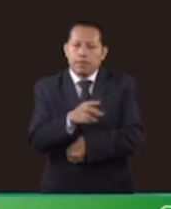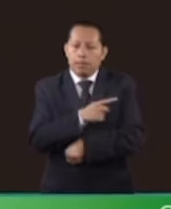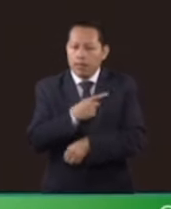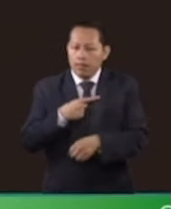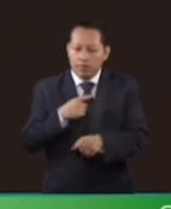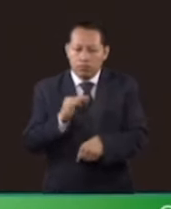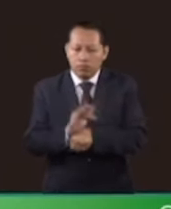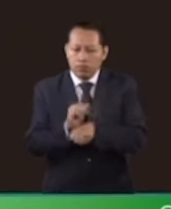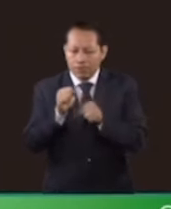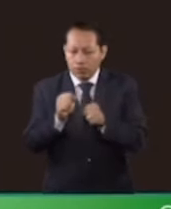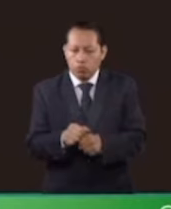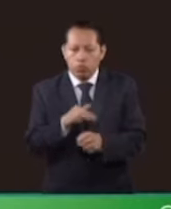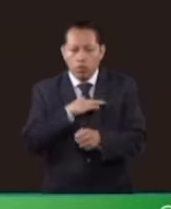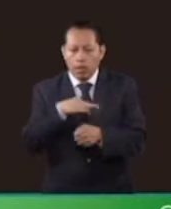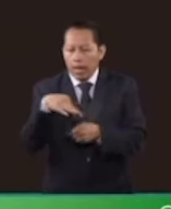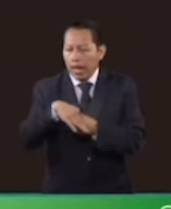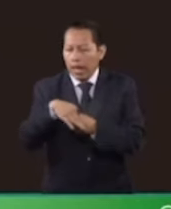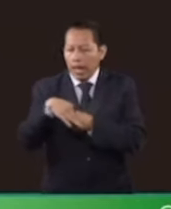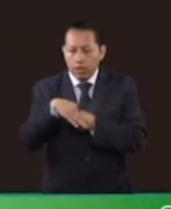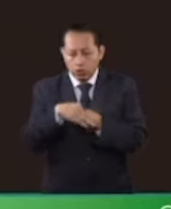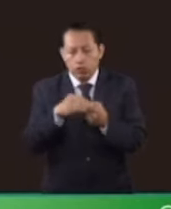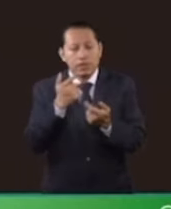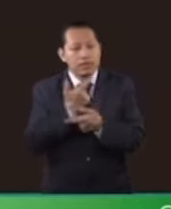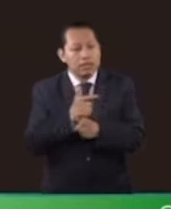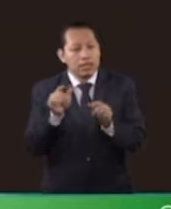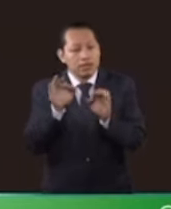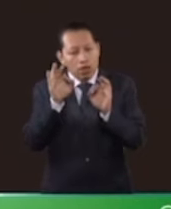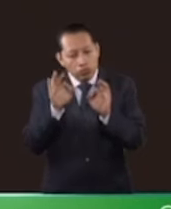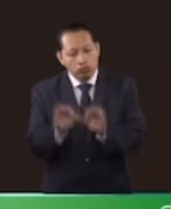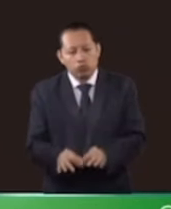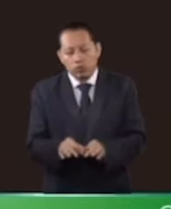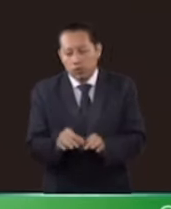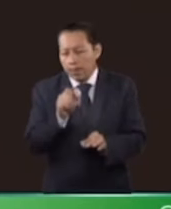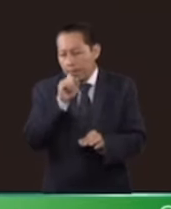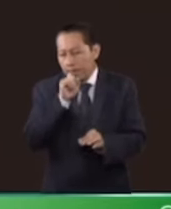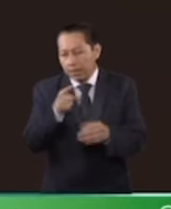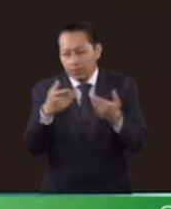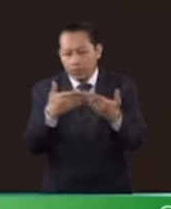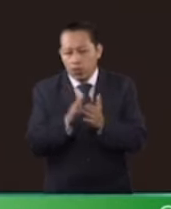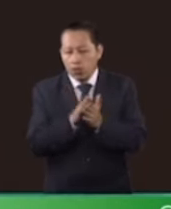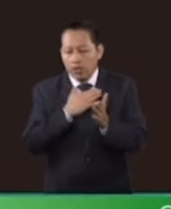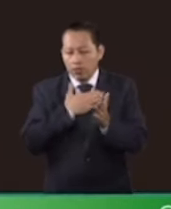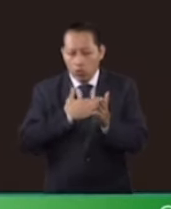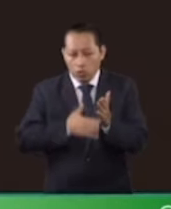garantizar elecciones libres auténticas y